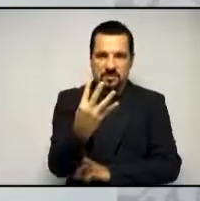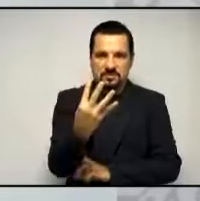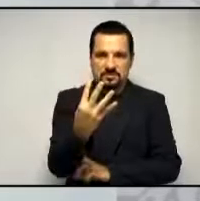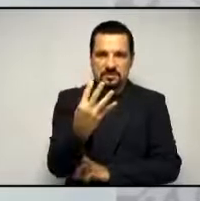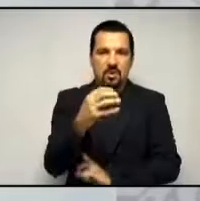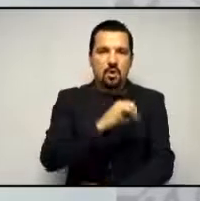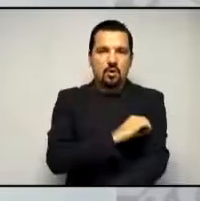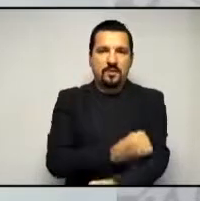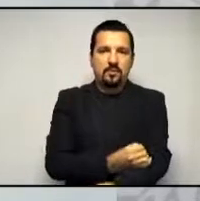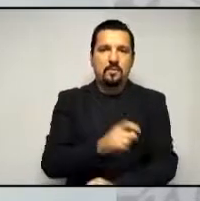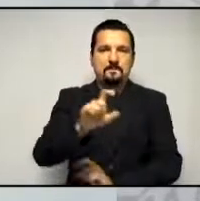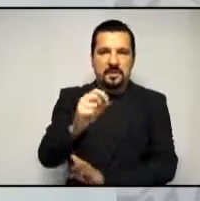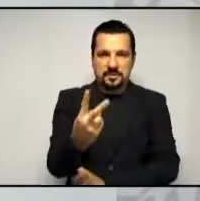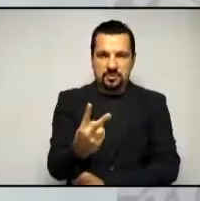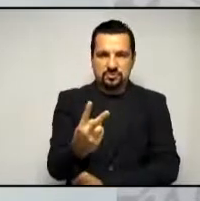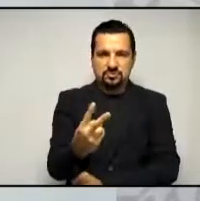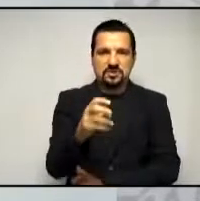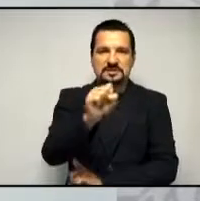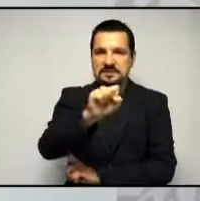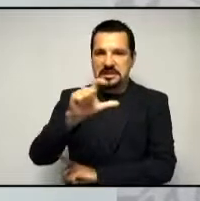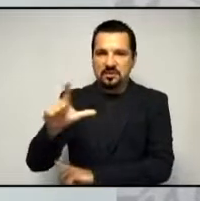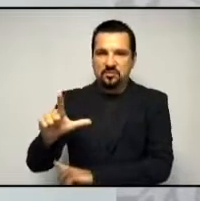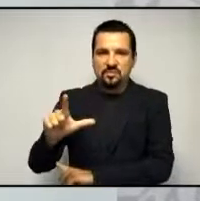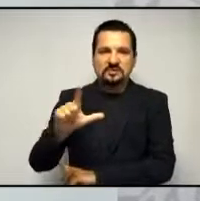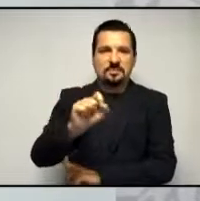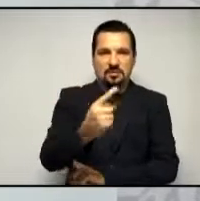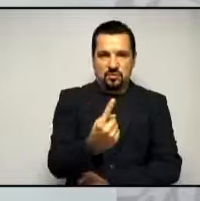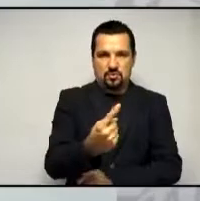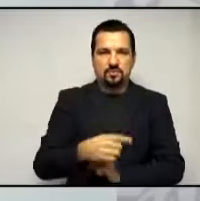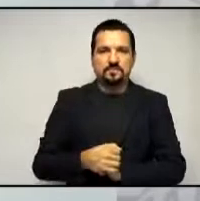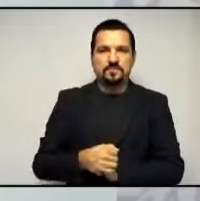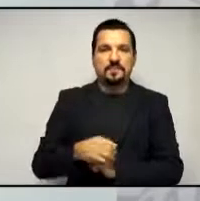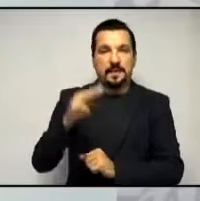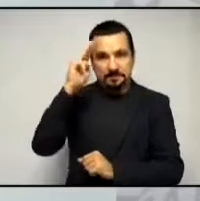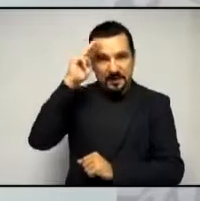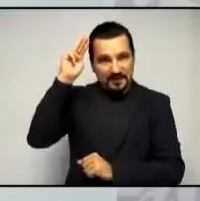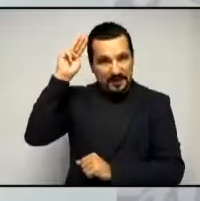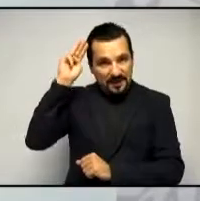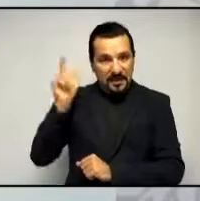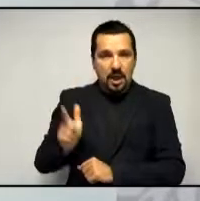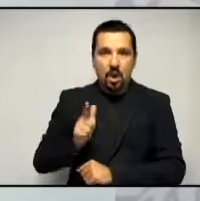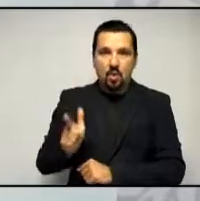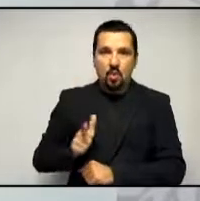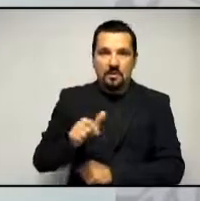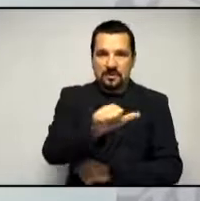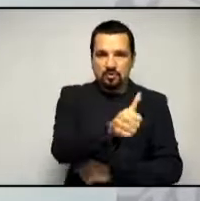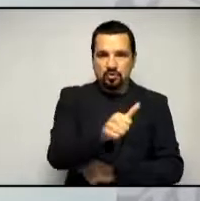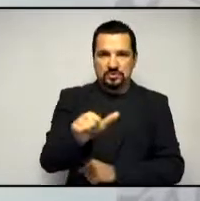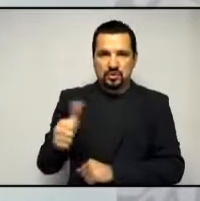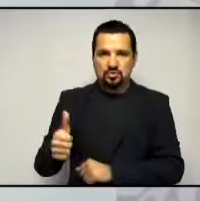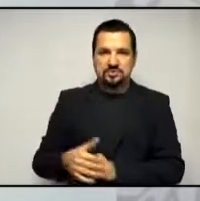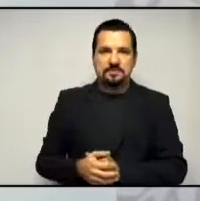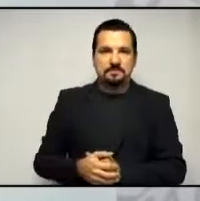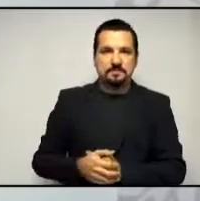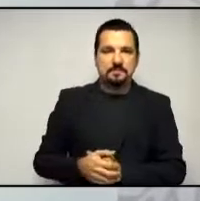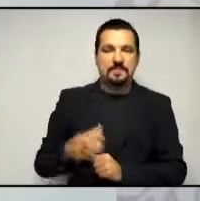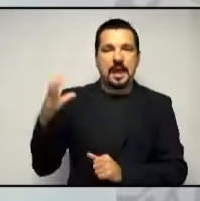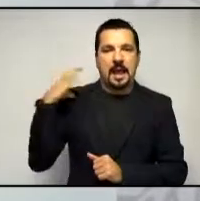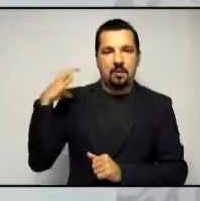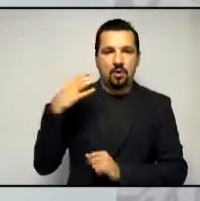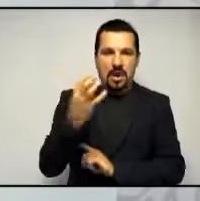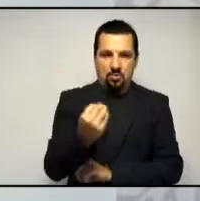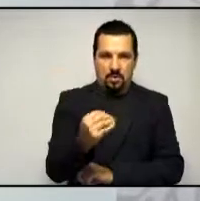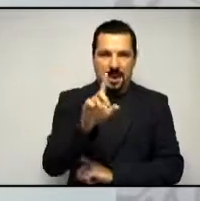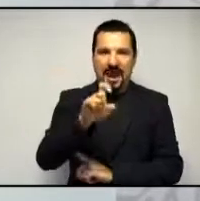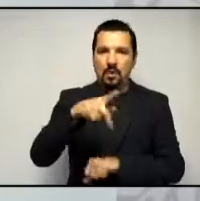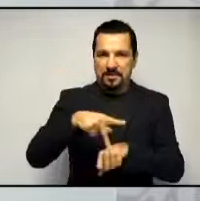kgm 22 san luis río colorado 21 magdalena y guaymas con 11 cada uno caborca 9 agua